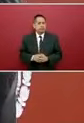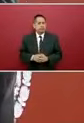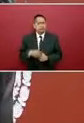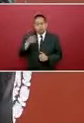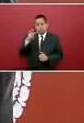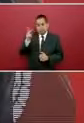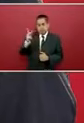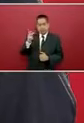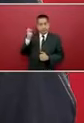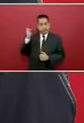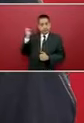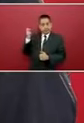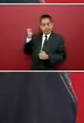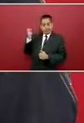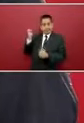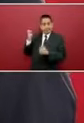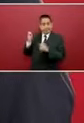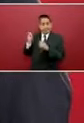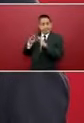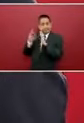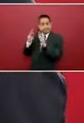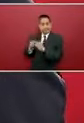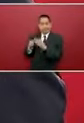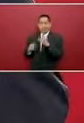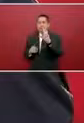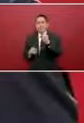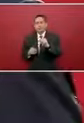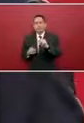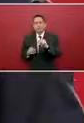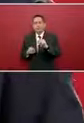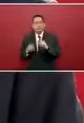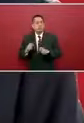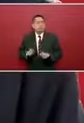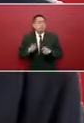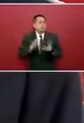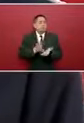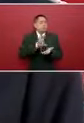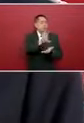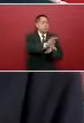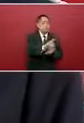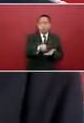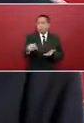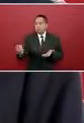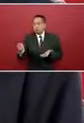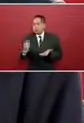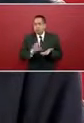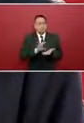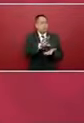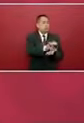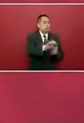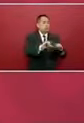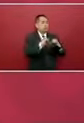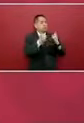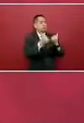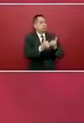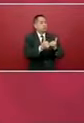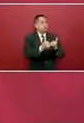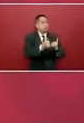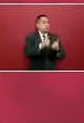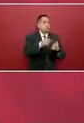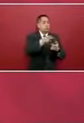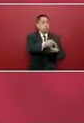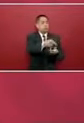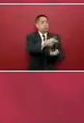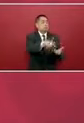pero de esta forma, no entregando el dinero a una organización para que